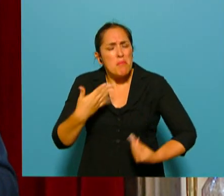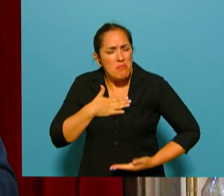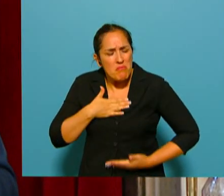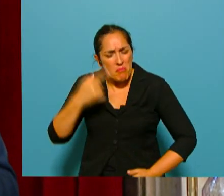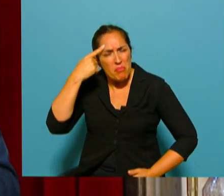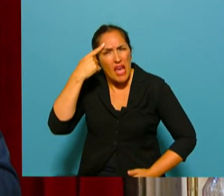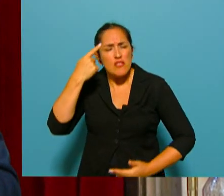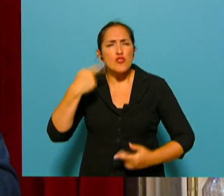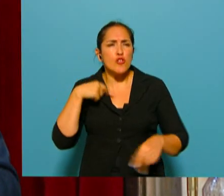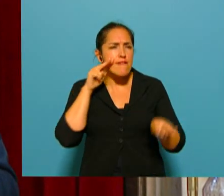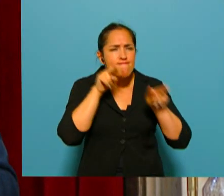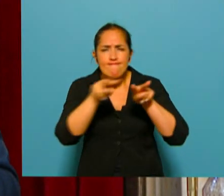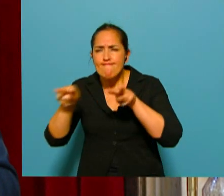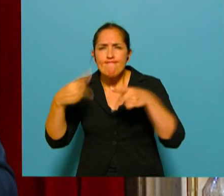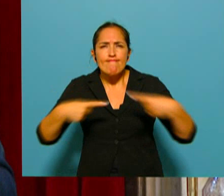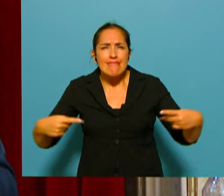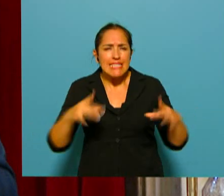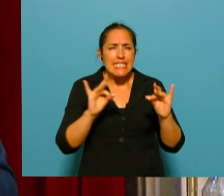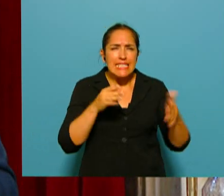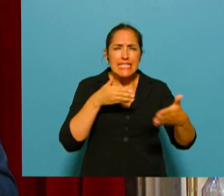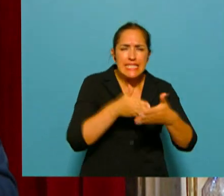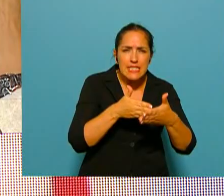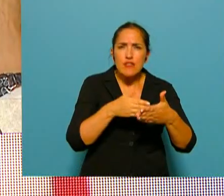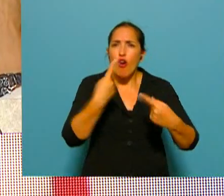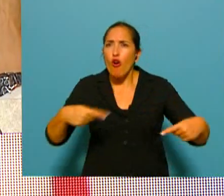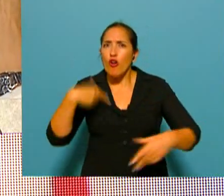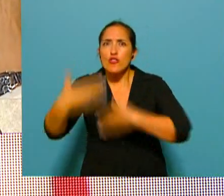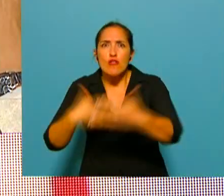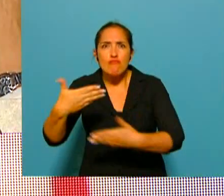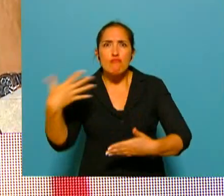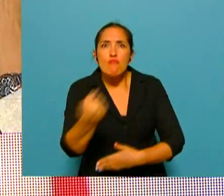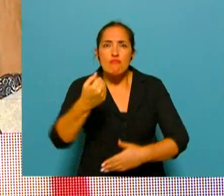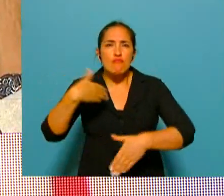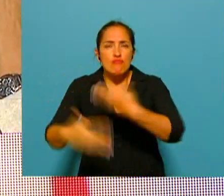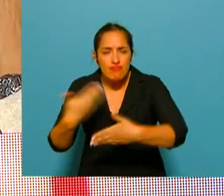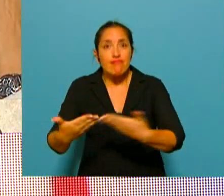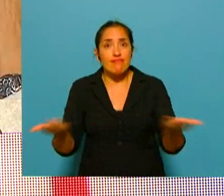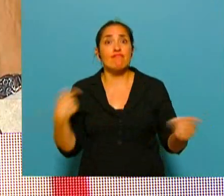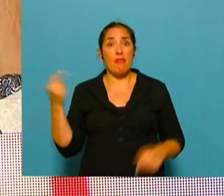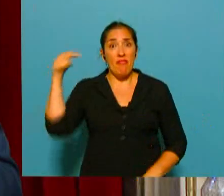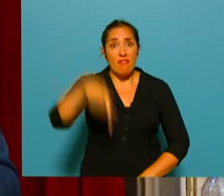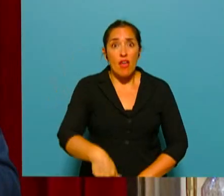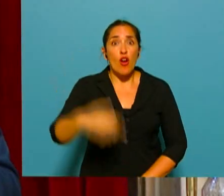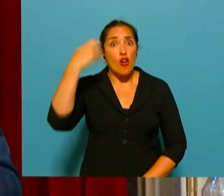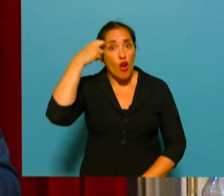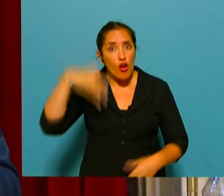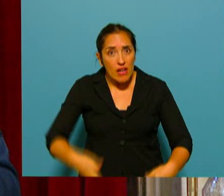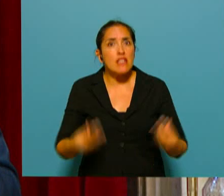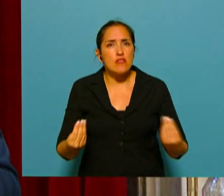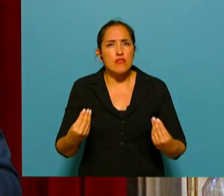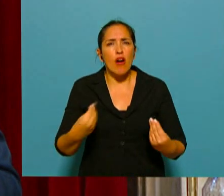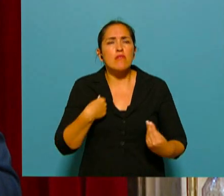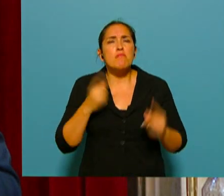dónde encuentro dificultades y dónde están nuestras oportunidades. Llego a este honorable Congreso con mis